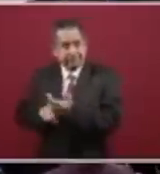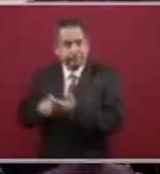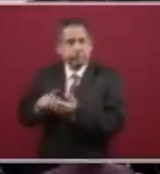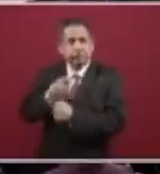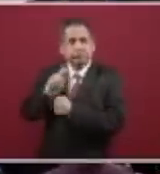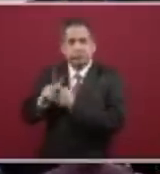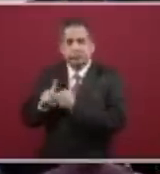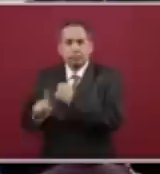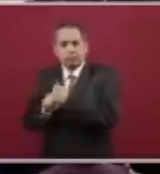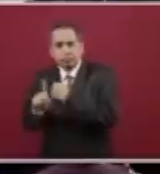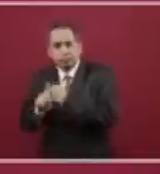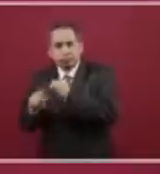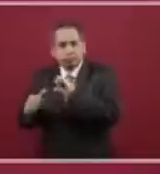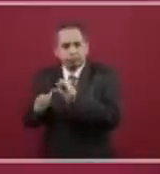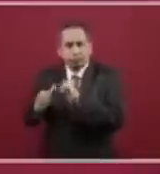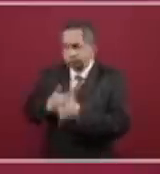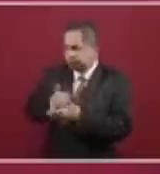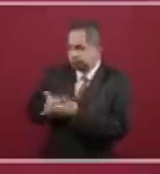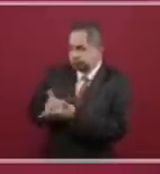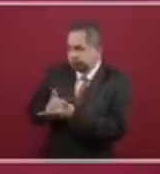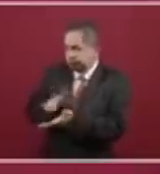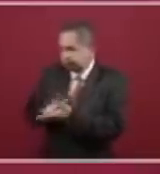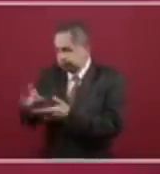problemas qué